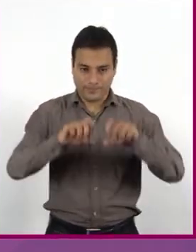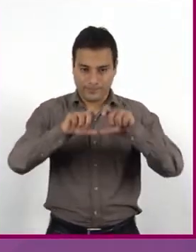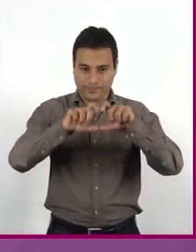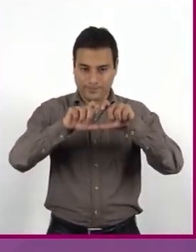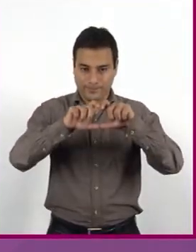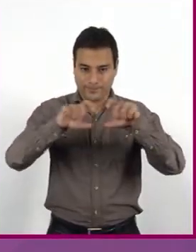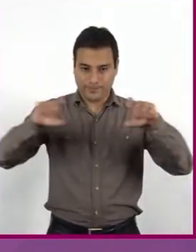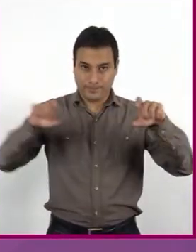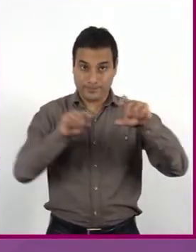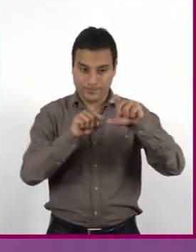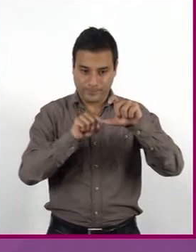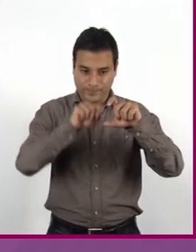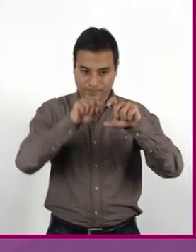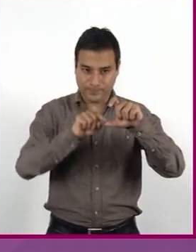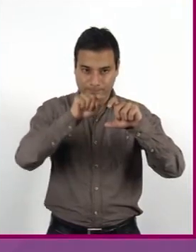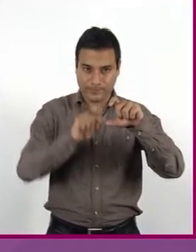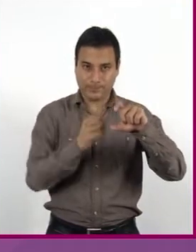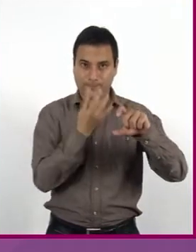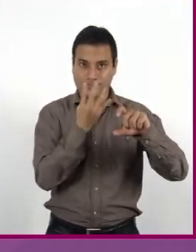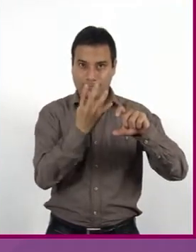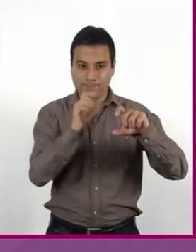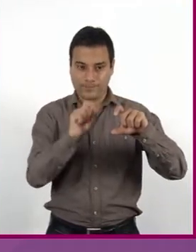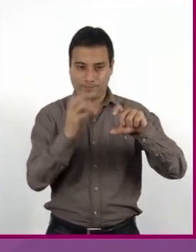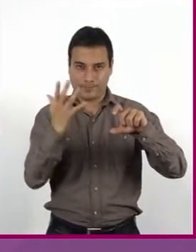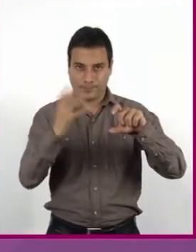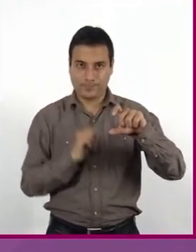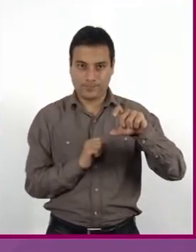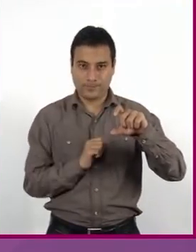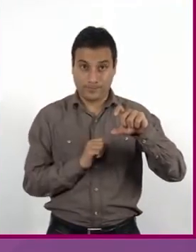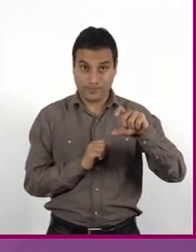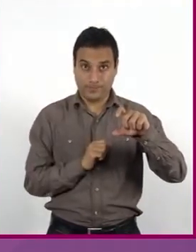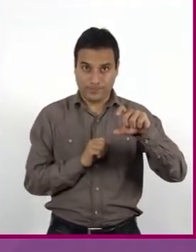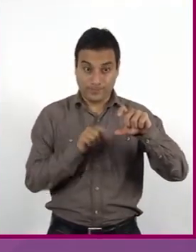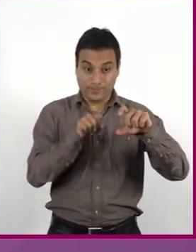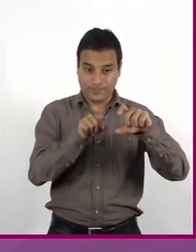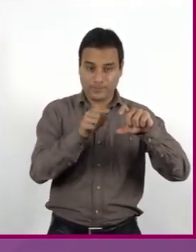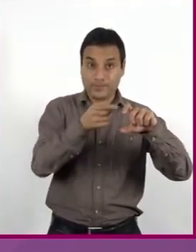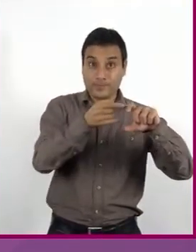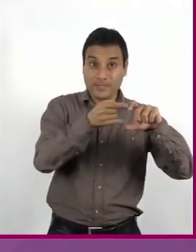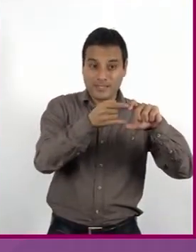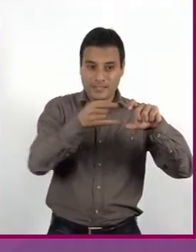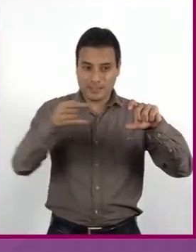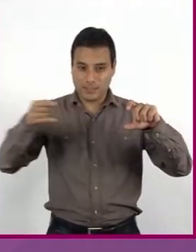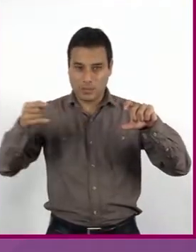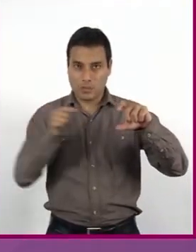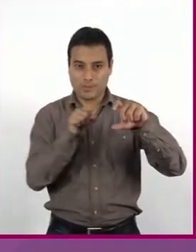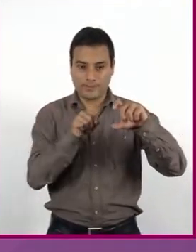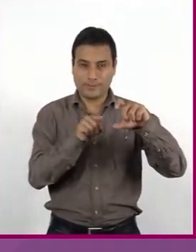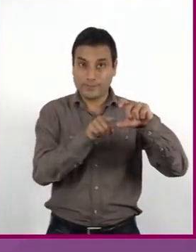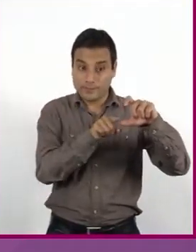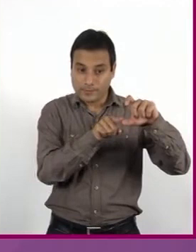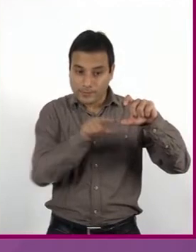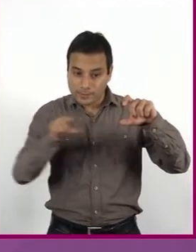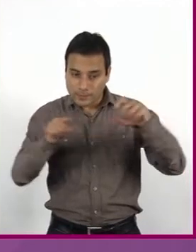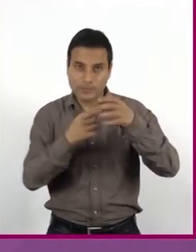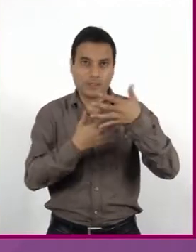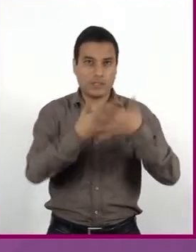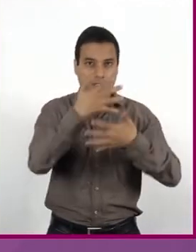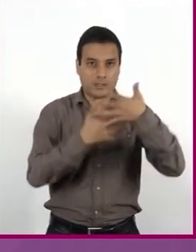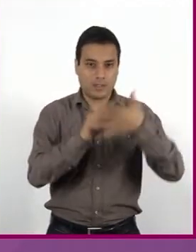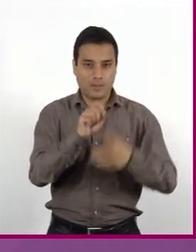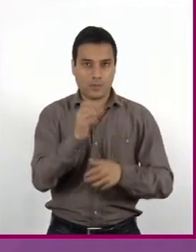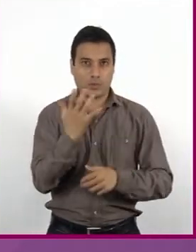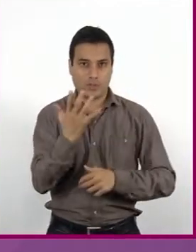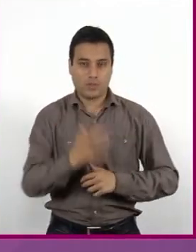altura. Además, las caras laterales son rectángulos congruentes cuyo largo es de